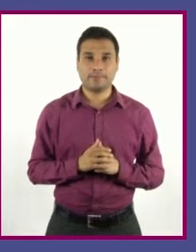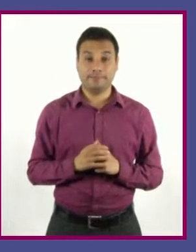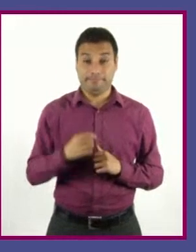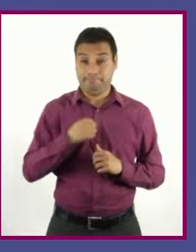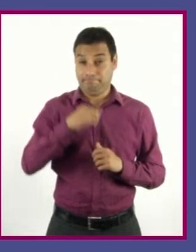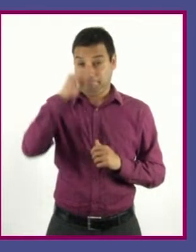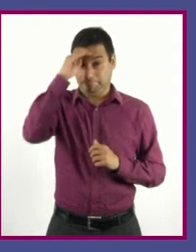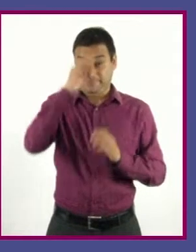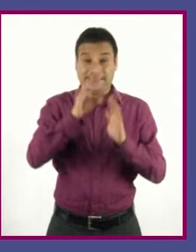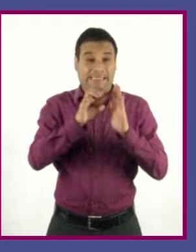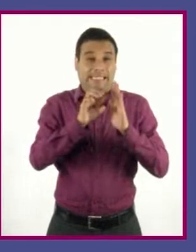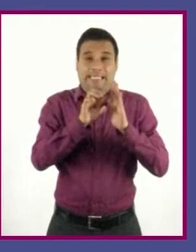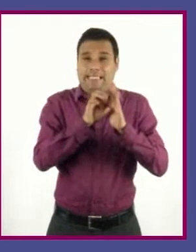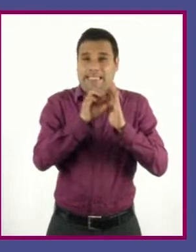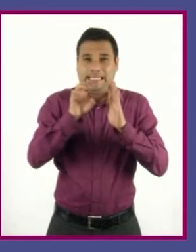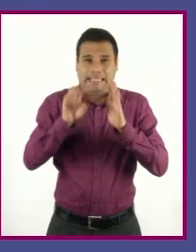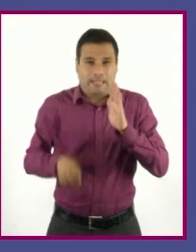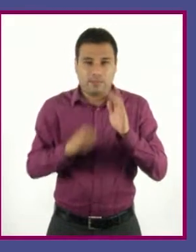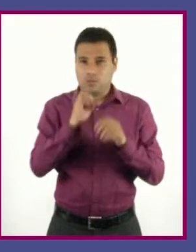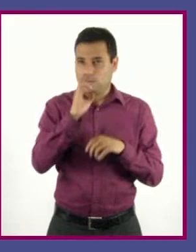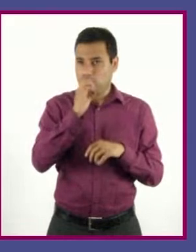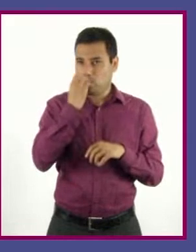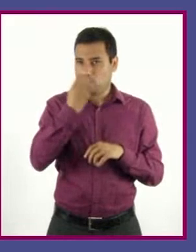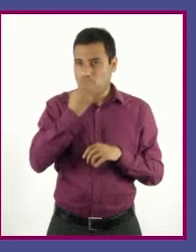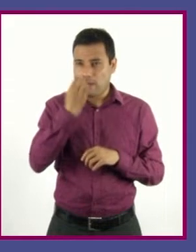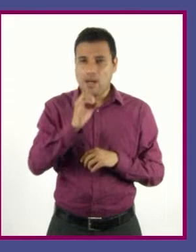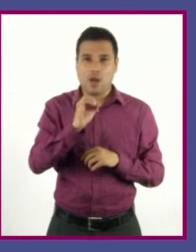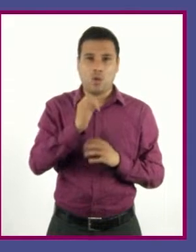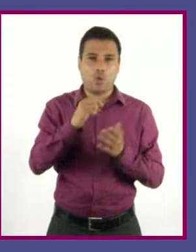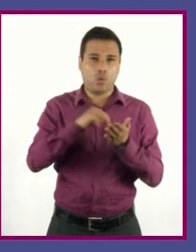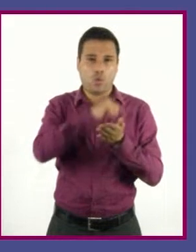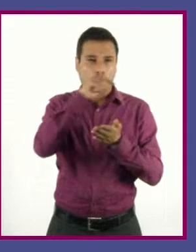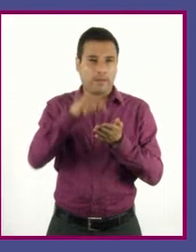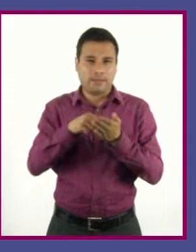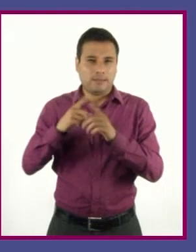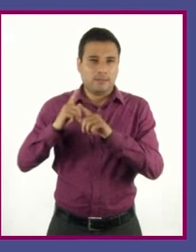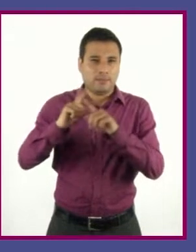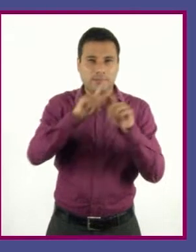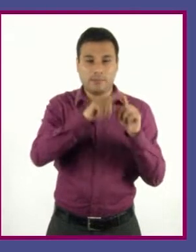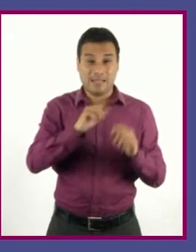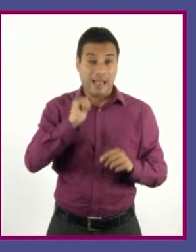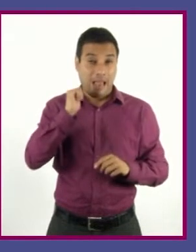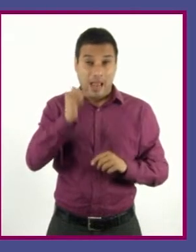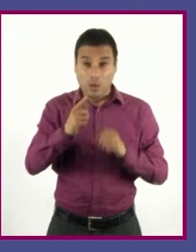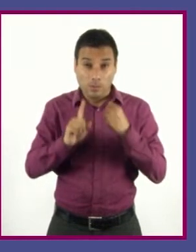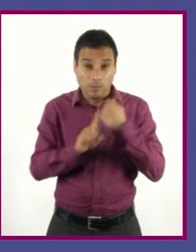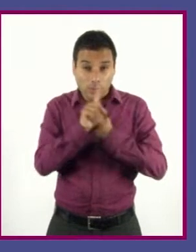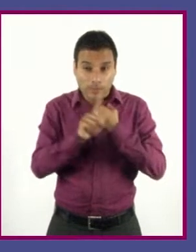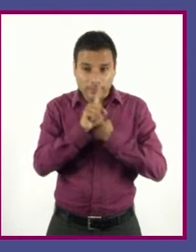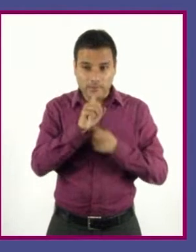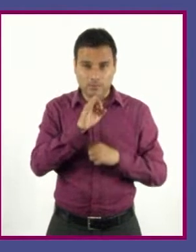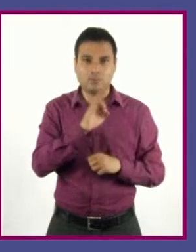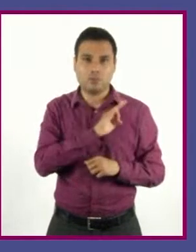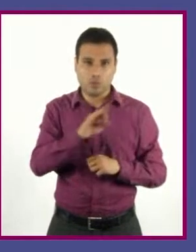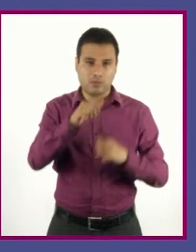de pronto sucede algo en la escuela o en los sitios aledaños a la escuela, podríamos